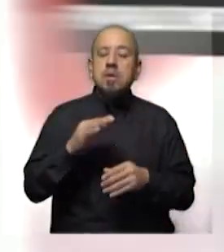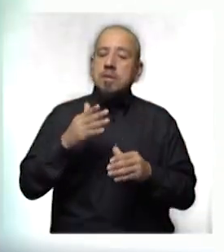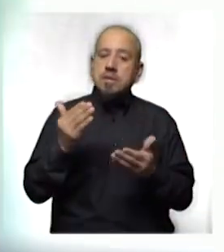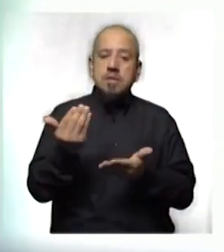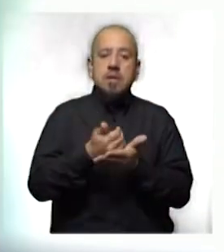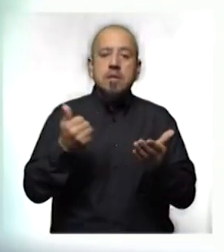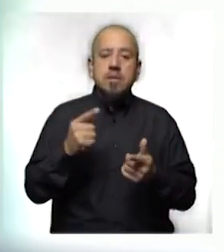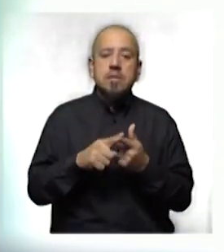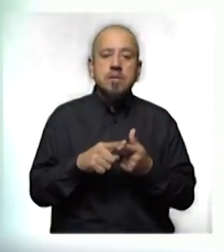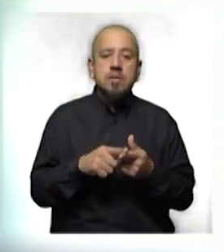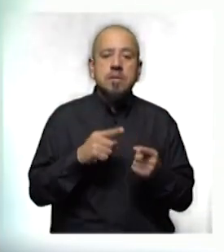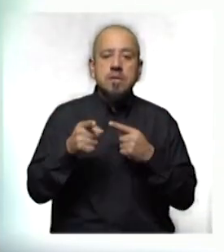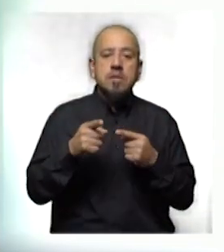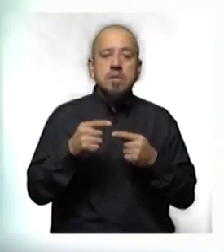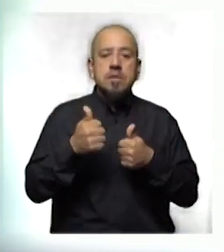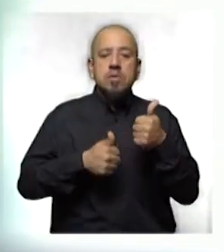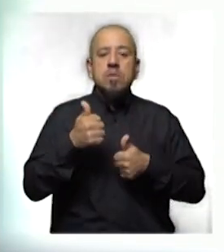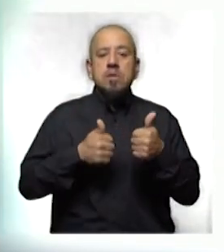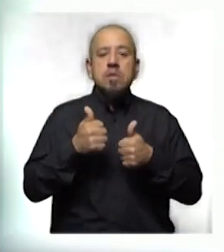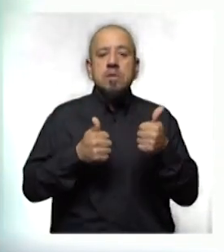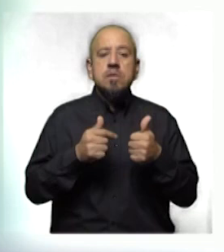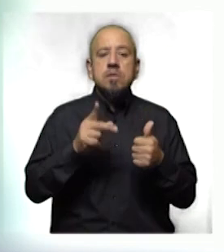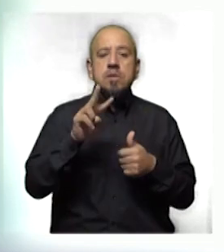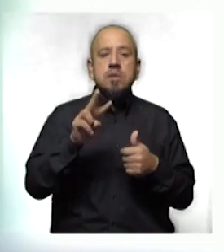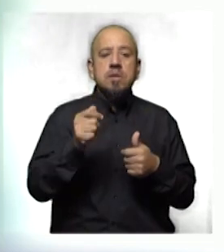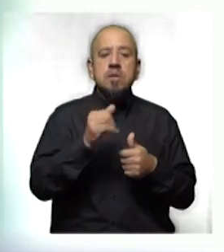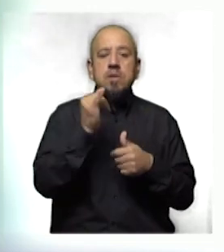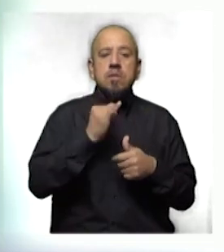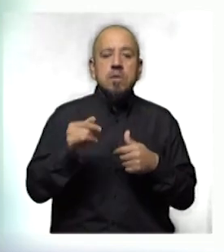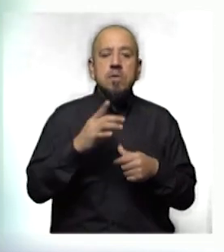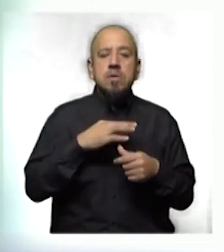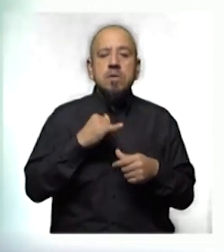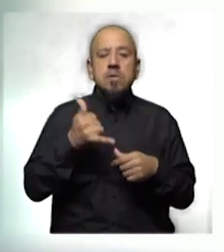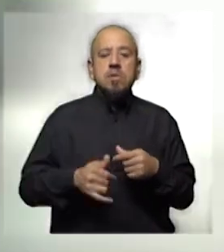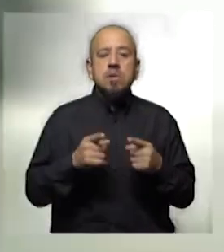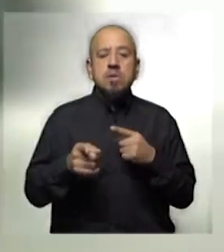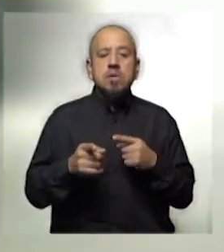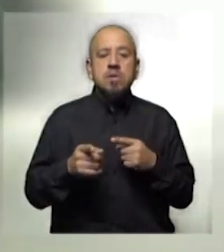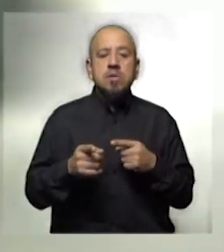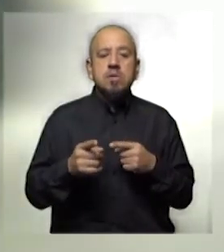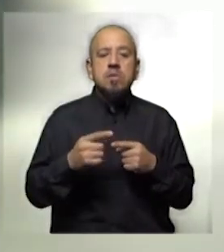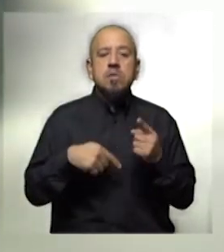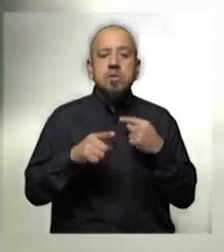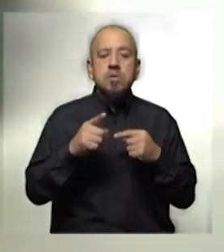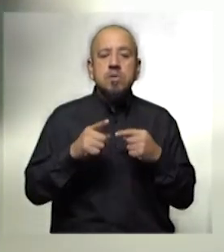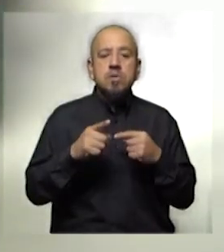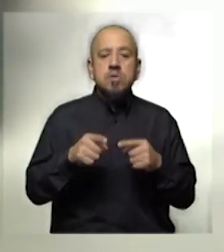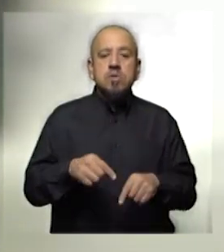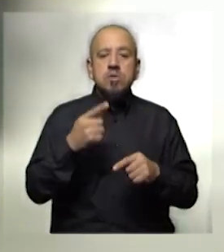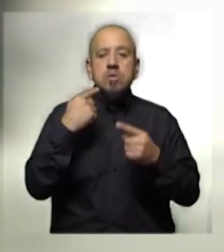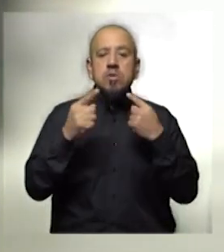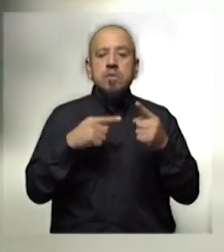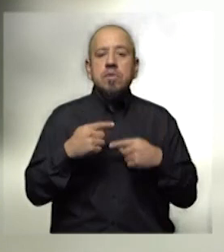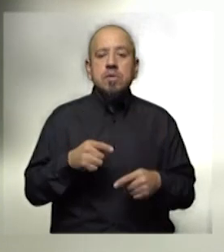en esa competencia que sana que va a Ferrera creía que todos deberíamos tener generación a generación y que Eso debería marcar los diferentes